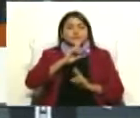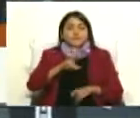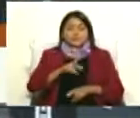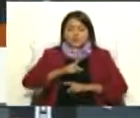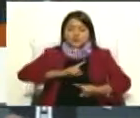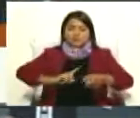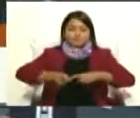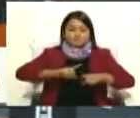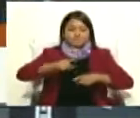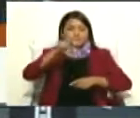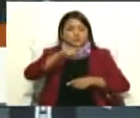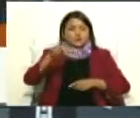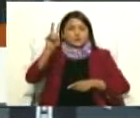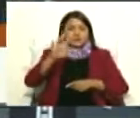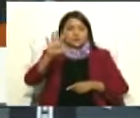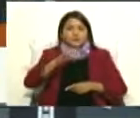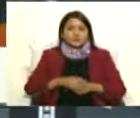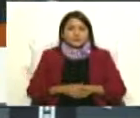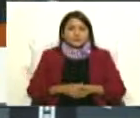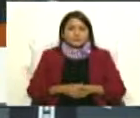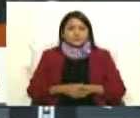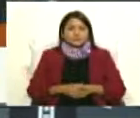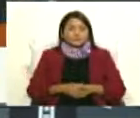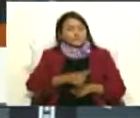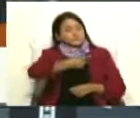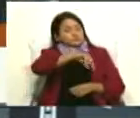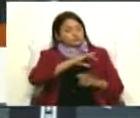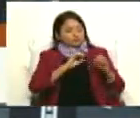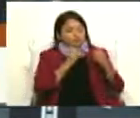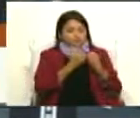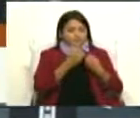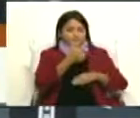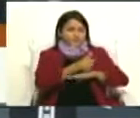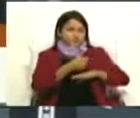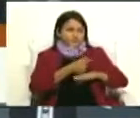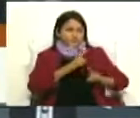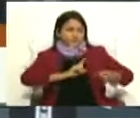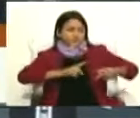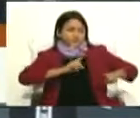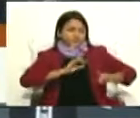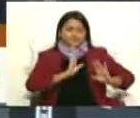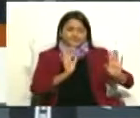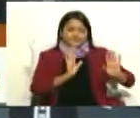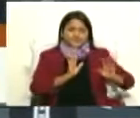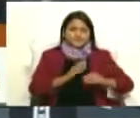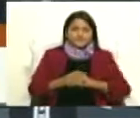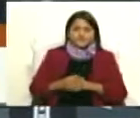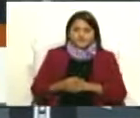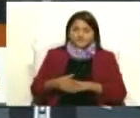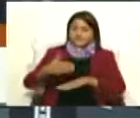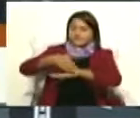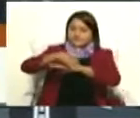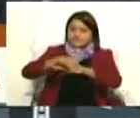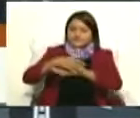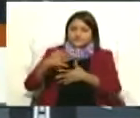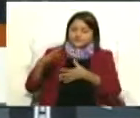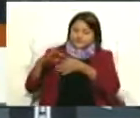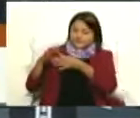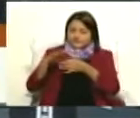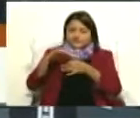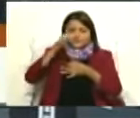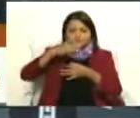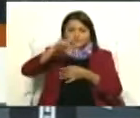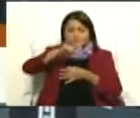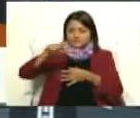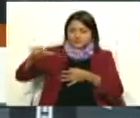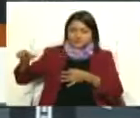el pueblo. No mandamos desde una oficina, mandamos en la calle con el pueblo y es la